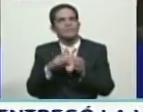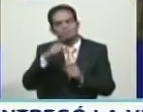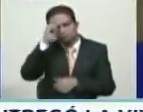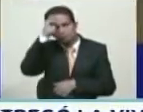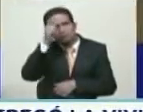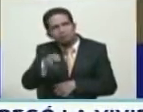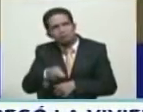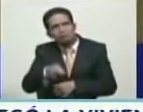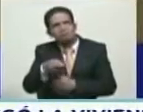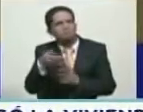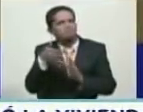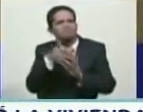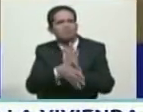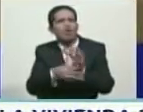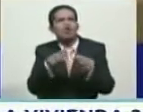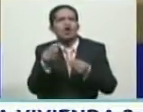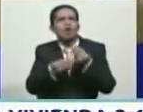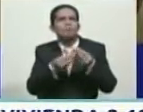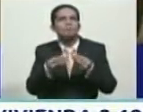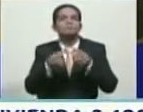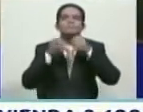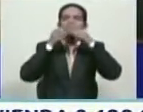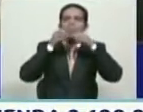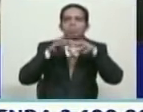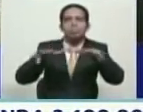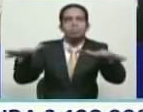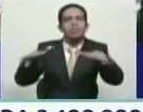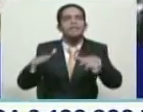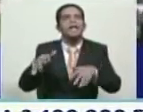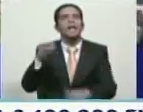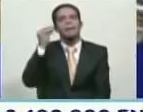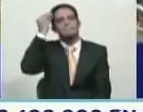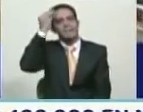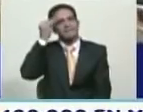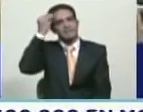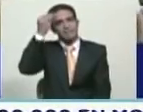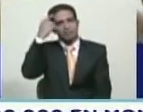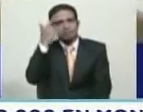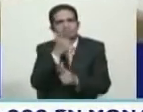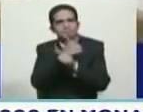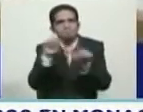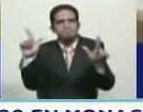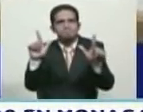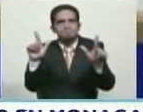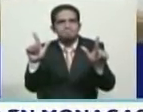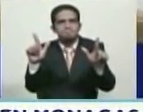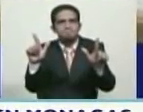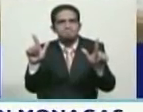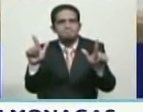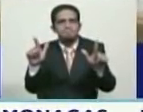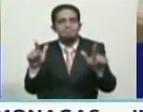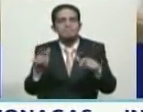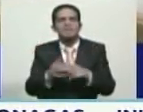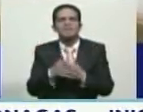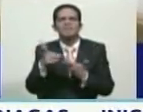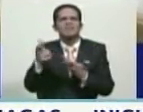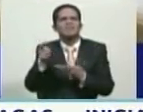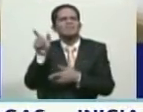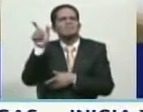difundir ese gran pensamiento de liberación que con muchos sentimientos nos